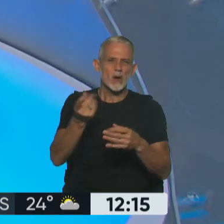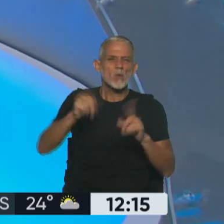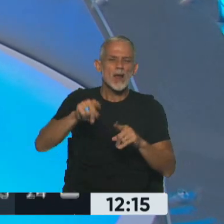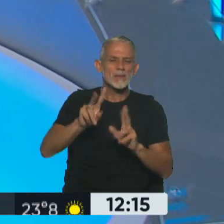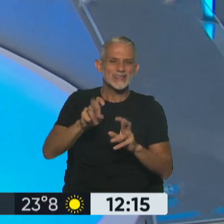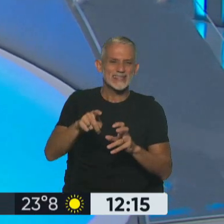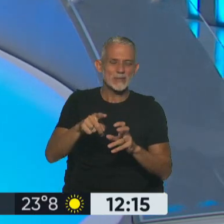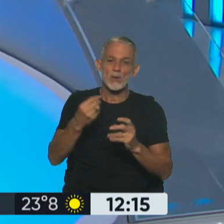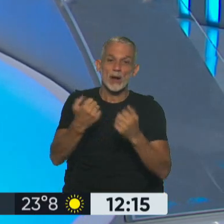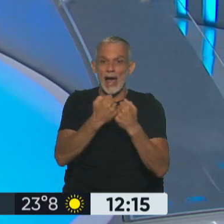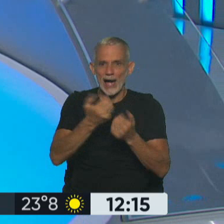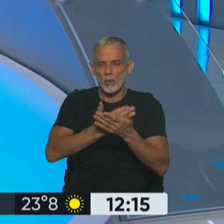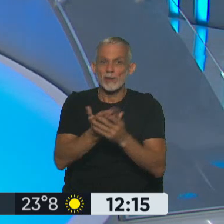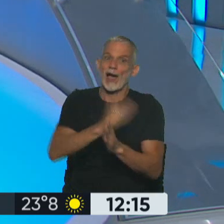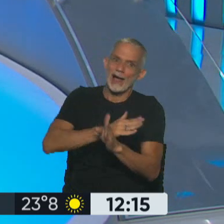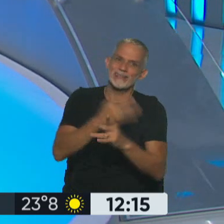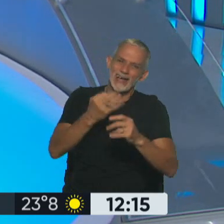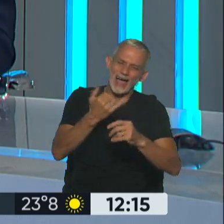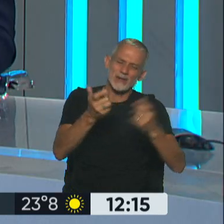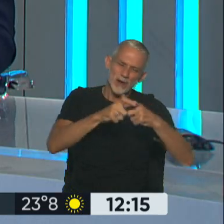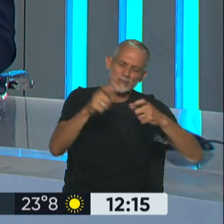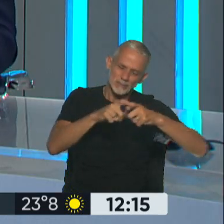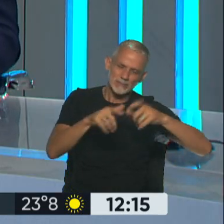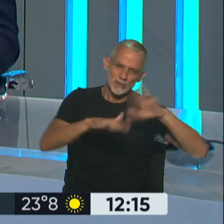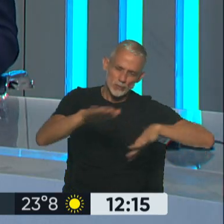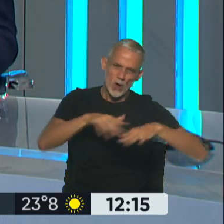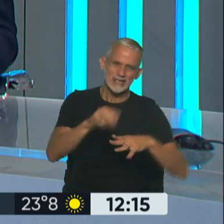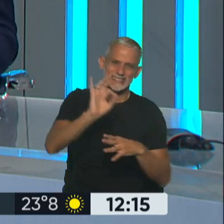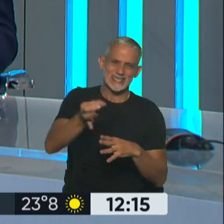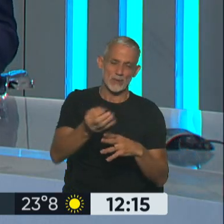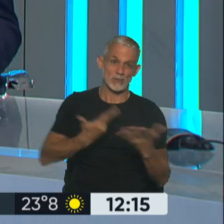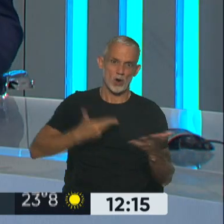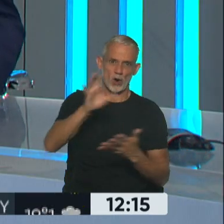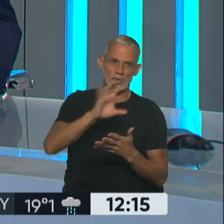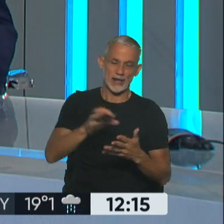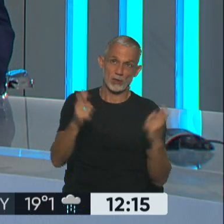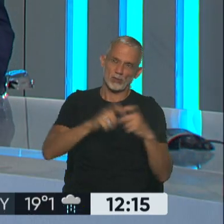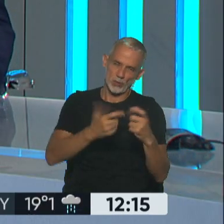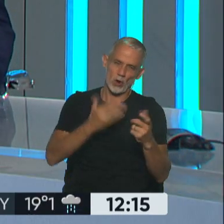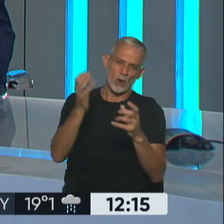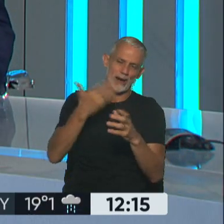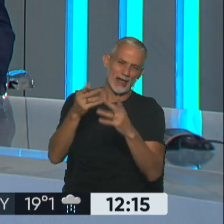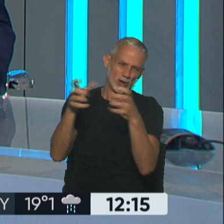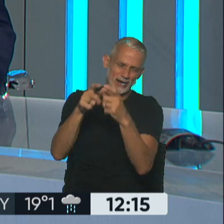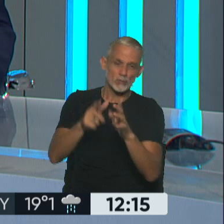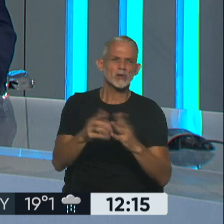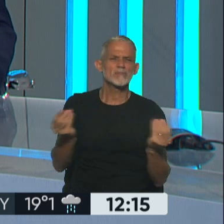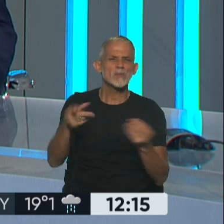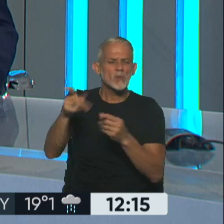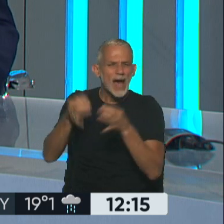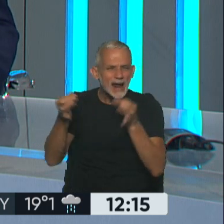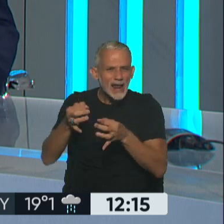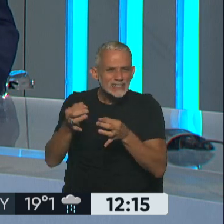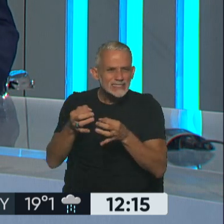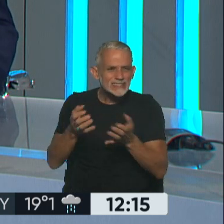con, por supuesto, los acuerdos previos que va a haber, que bien contaba Pablo, sabemos que también hay una reunión previa de gobernadores, pero Facundo, ¿qué análisis